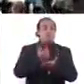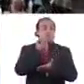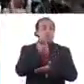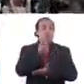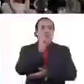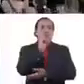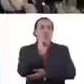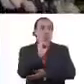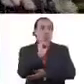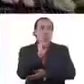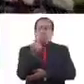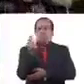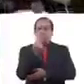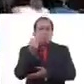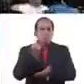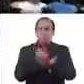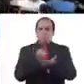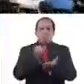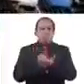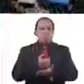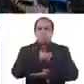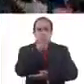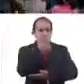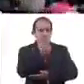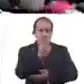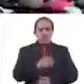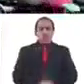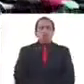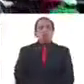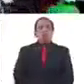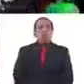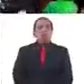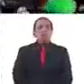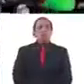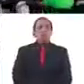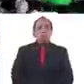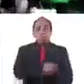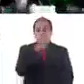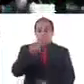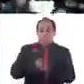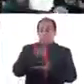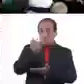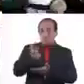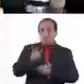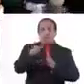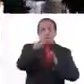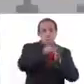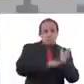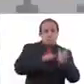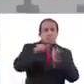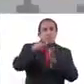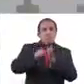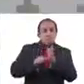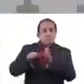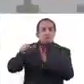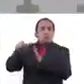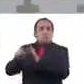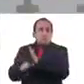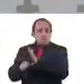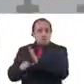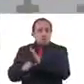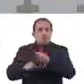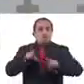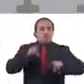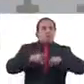no hay que pagar intereses. Y ustedes pagan la mensualidad de acuerdo a